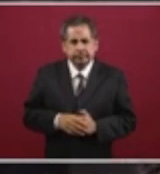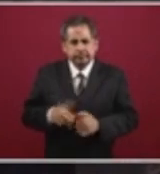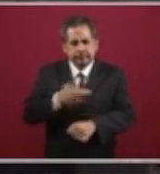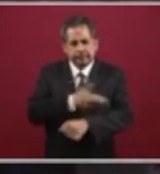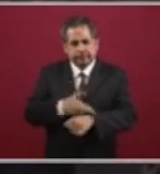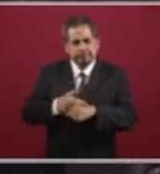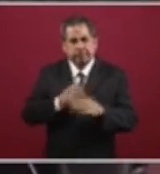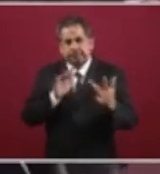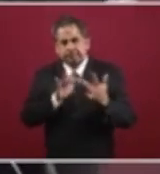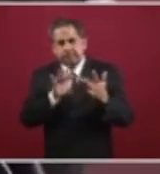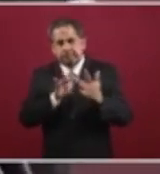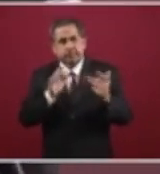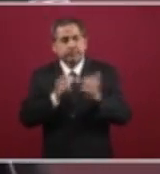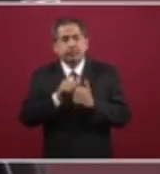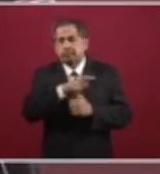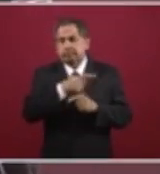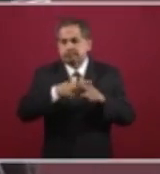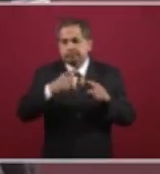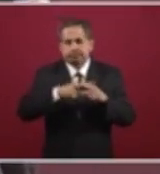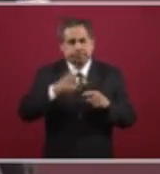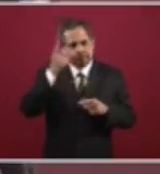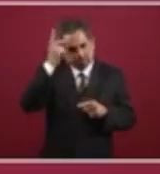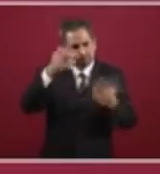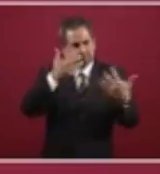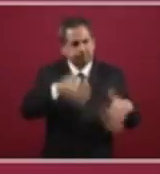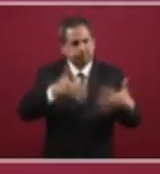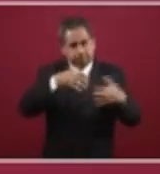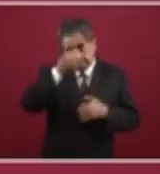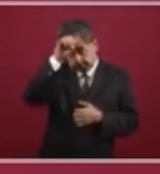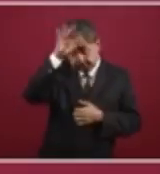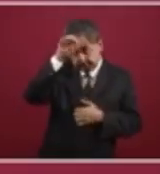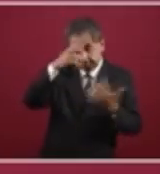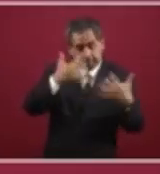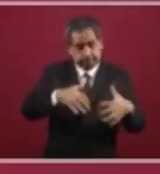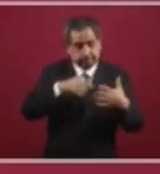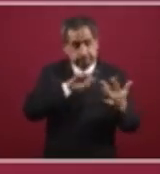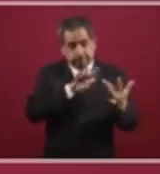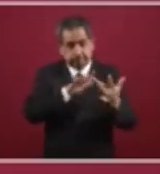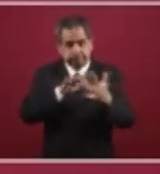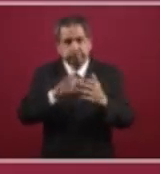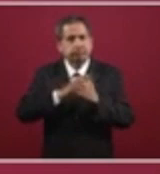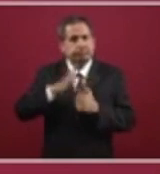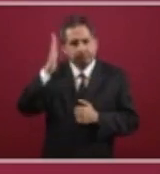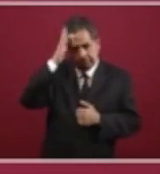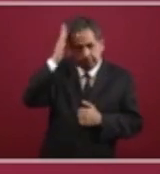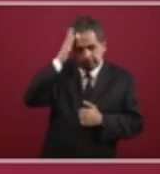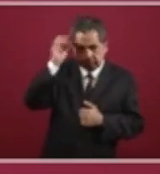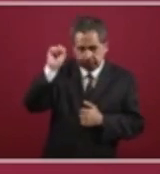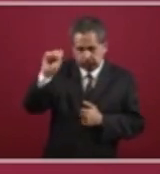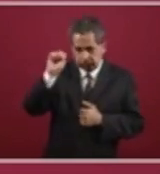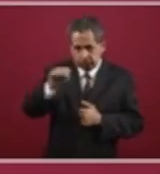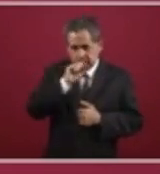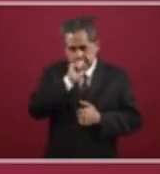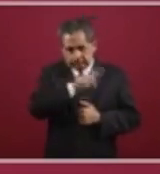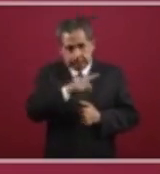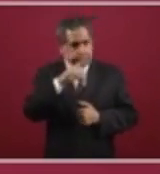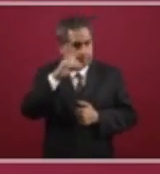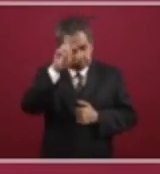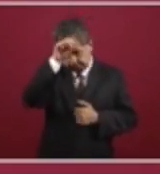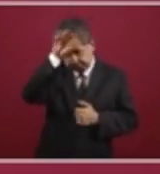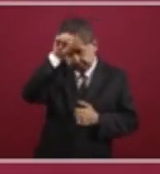estableciendo comunicación con empresarios mineros, con dirigentes sindicales